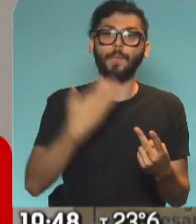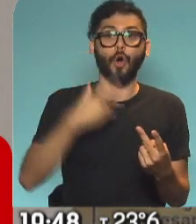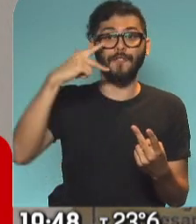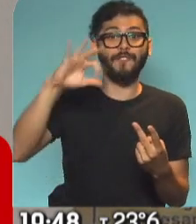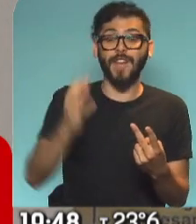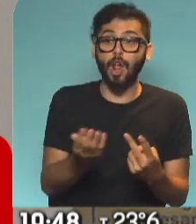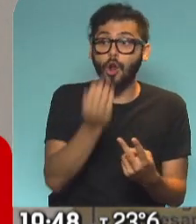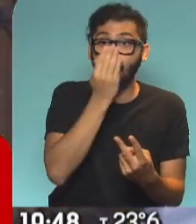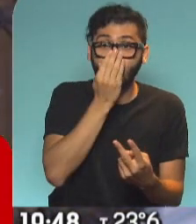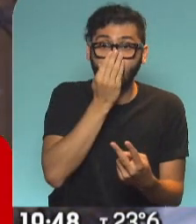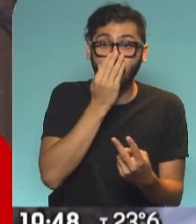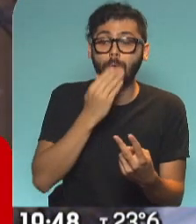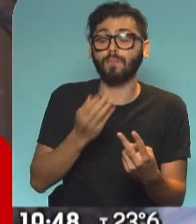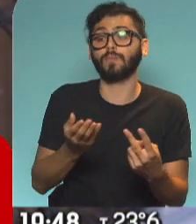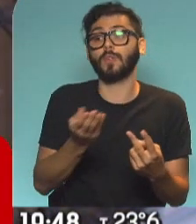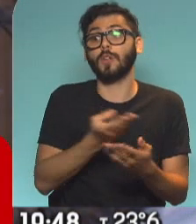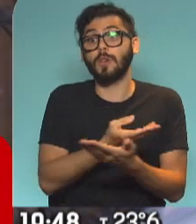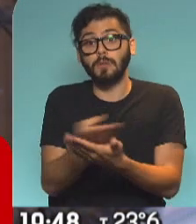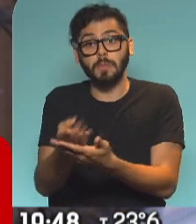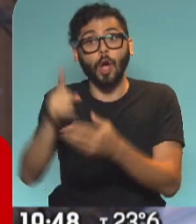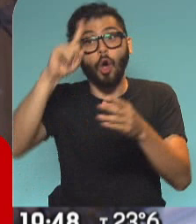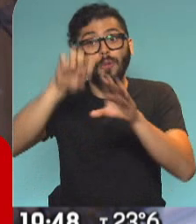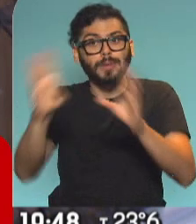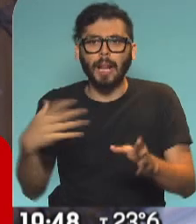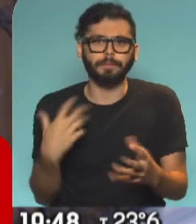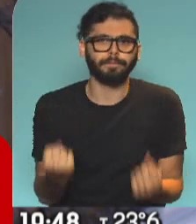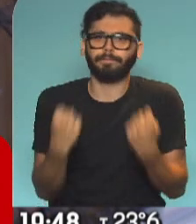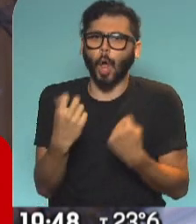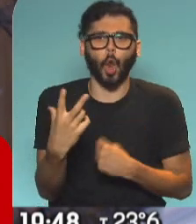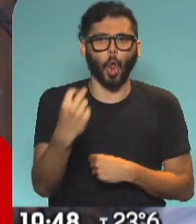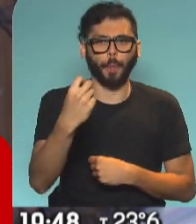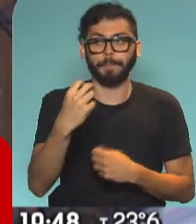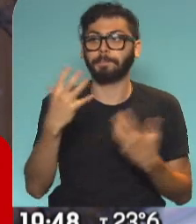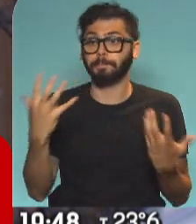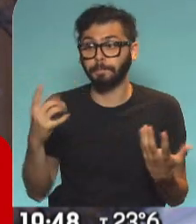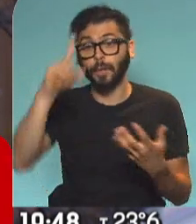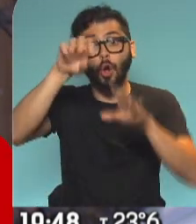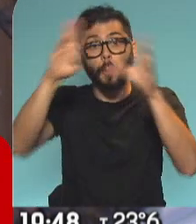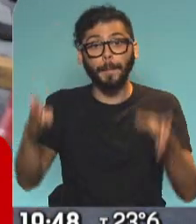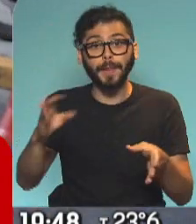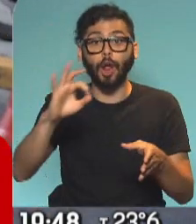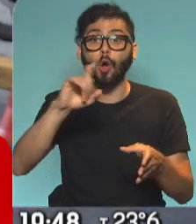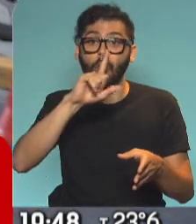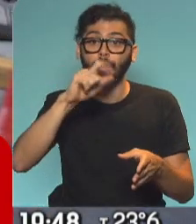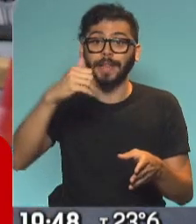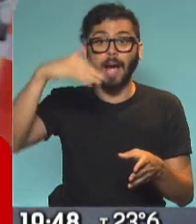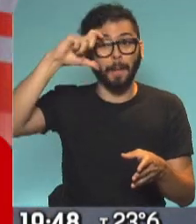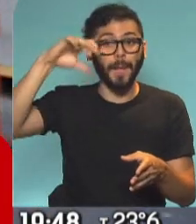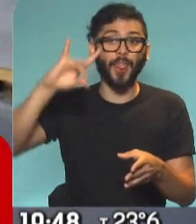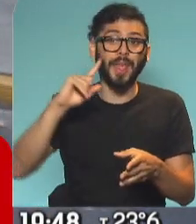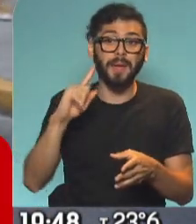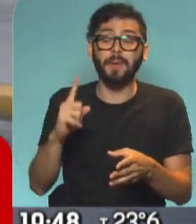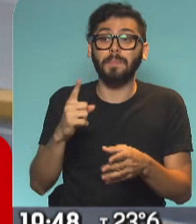esa manda judicial. Entendemos que desde este punto de vista el sanatorio Otamendi en principio incurrió en el